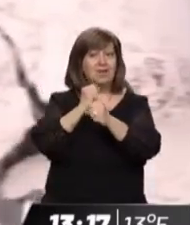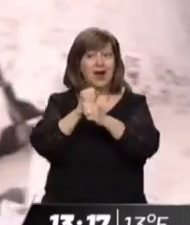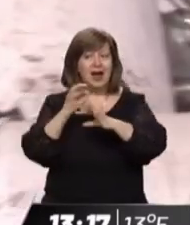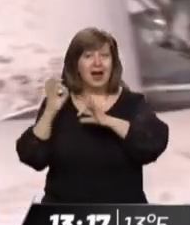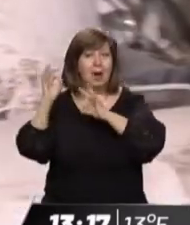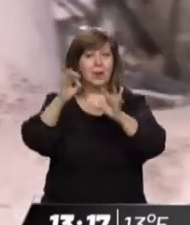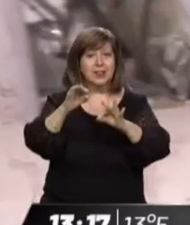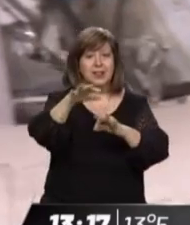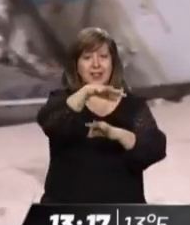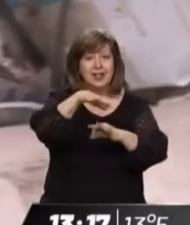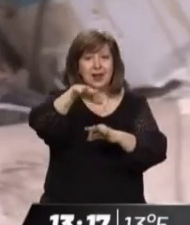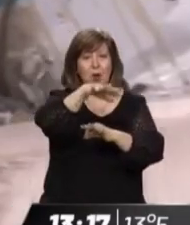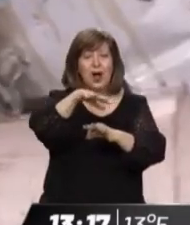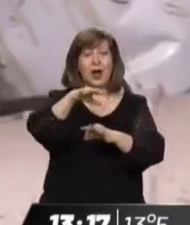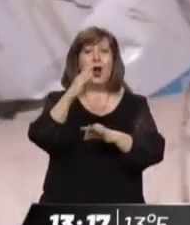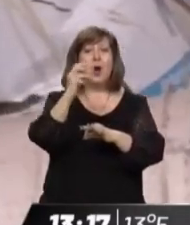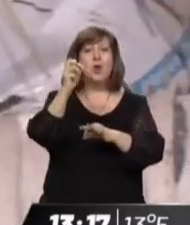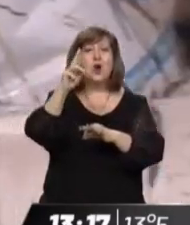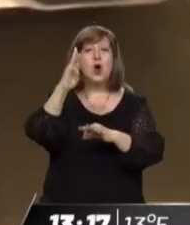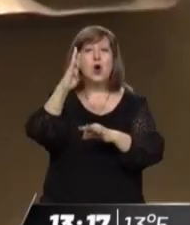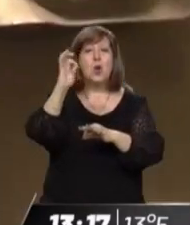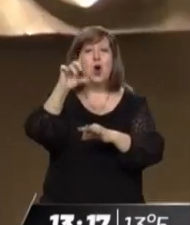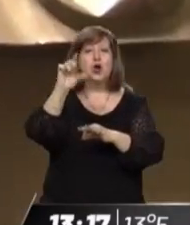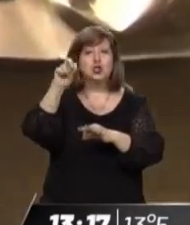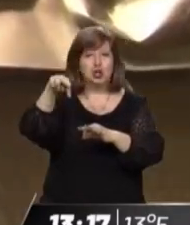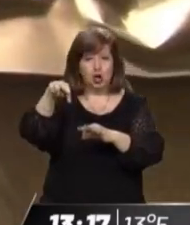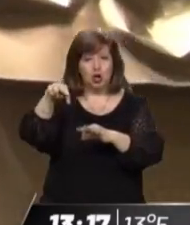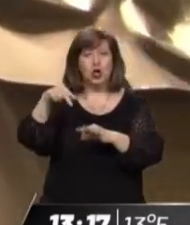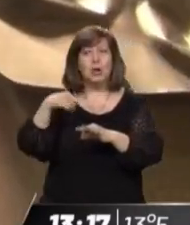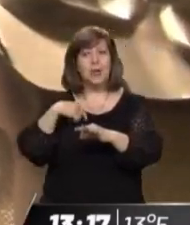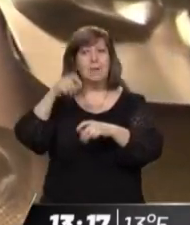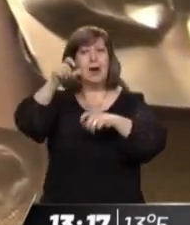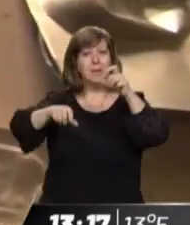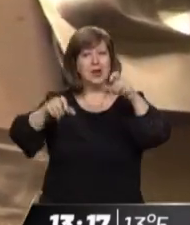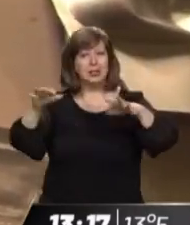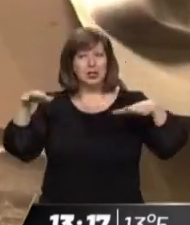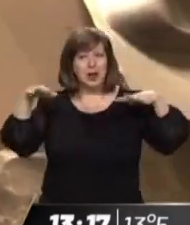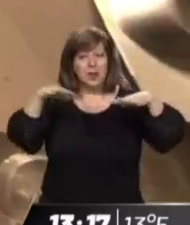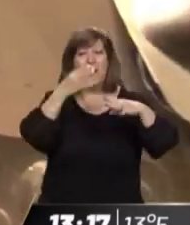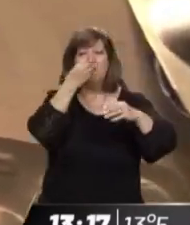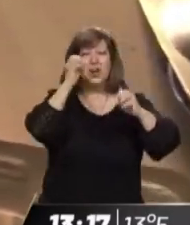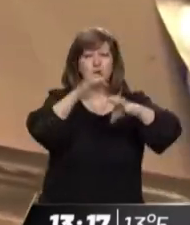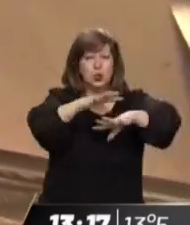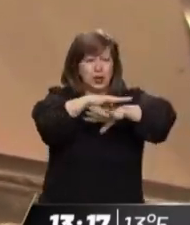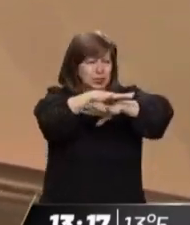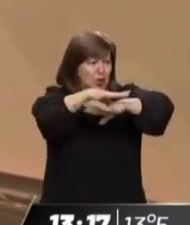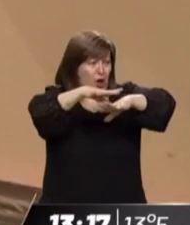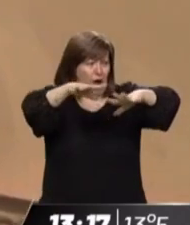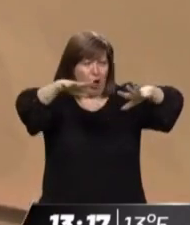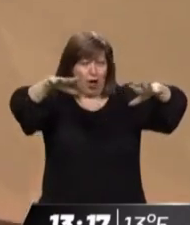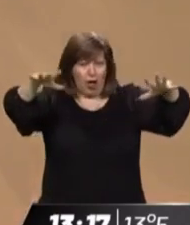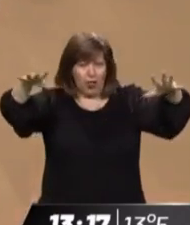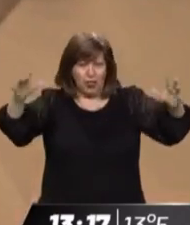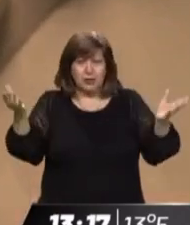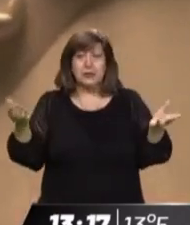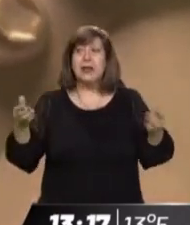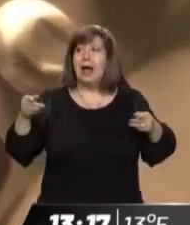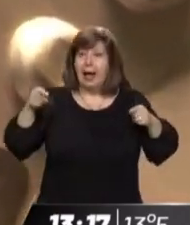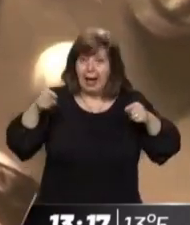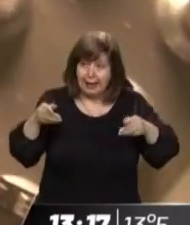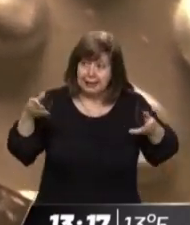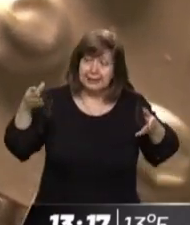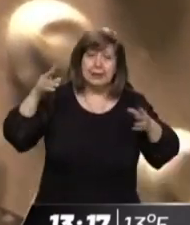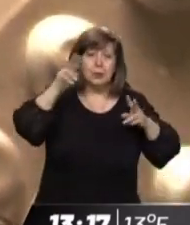Borbollón y mezclan medicamentos que encuentran con determinadas sustancias. El desconocimiento de no saber qué se